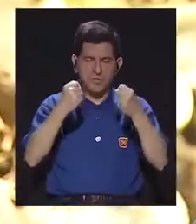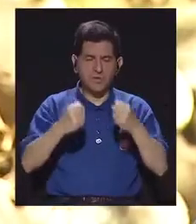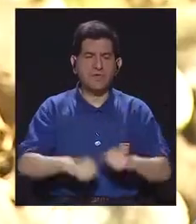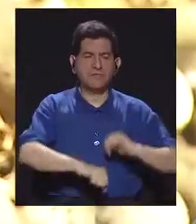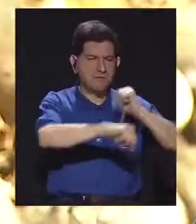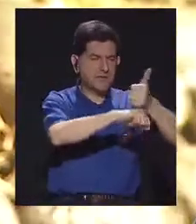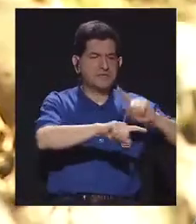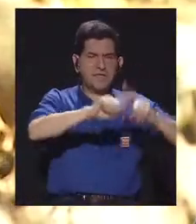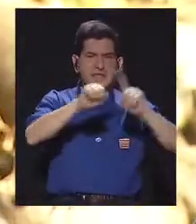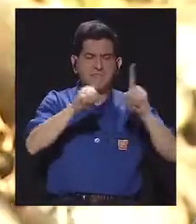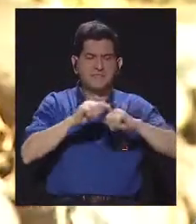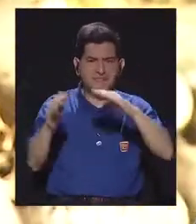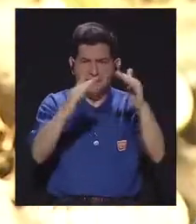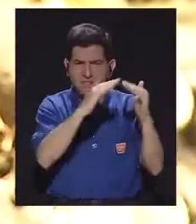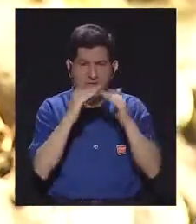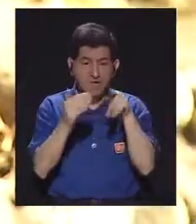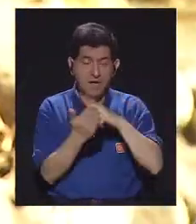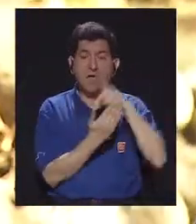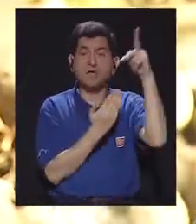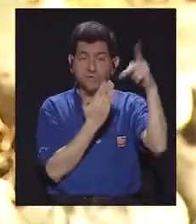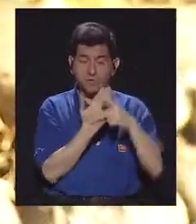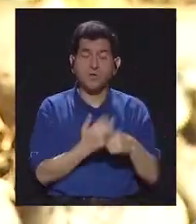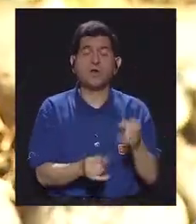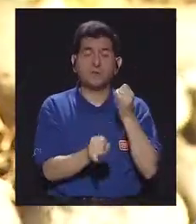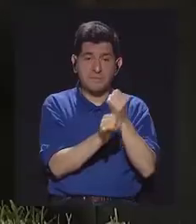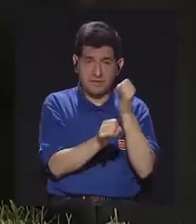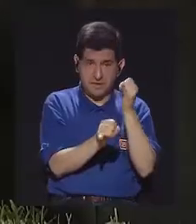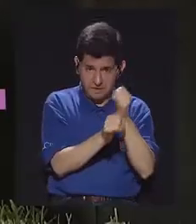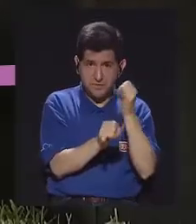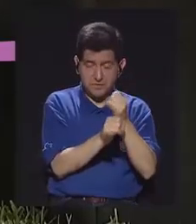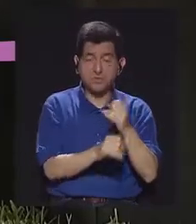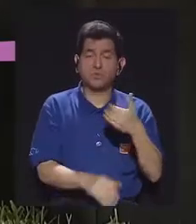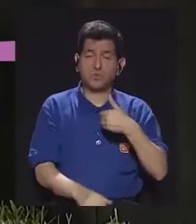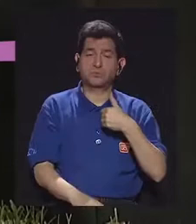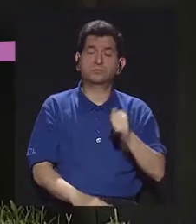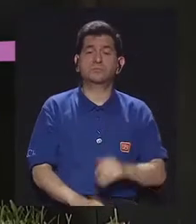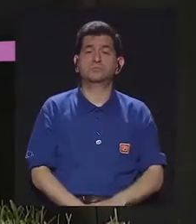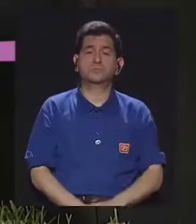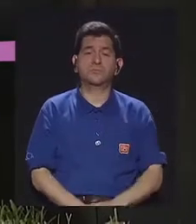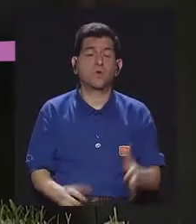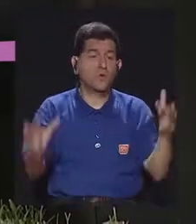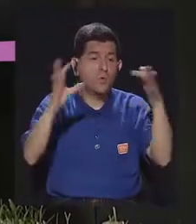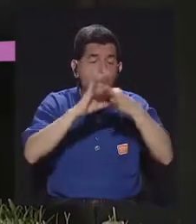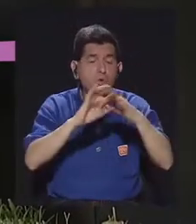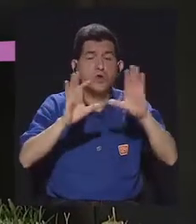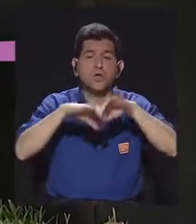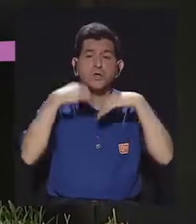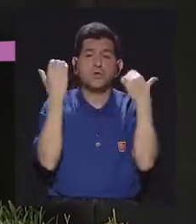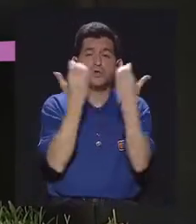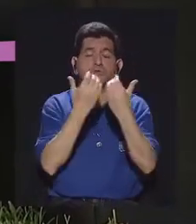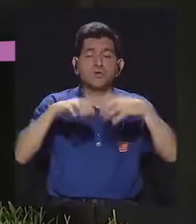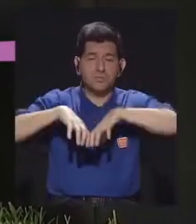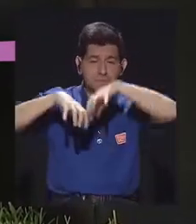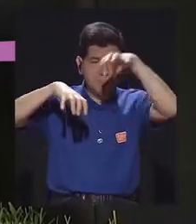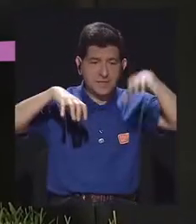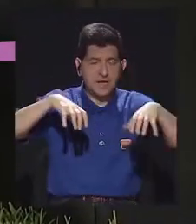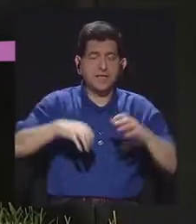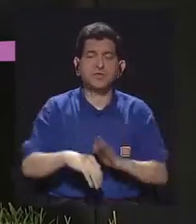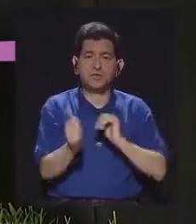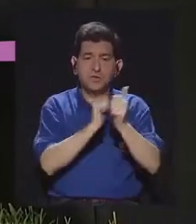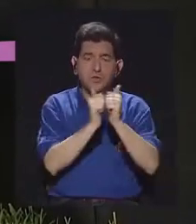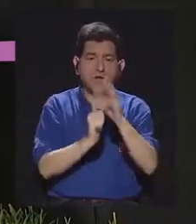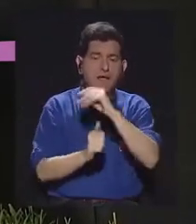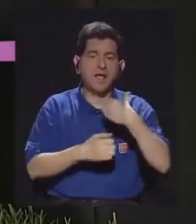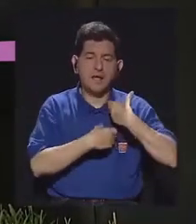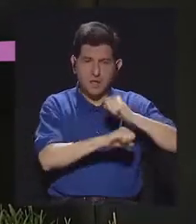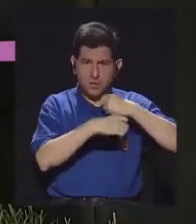instalando en diferentes comunidades. Eso es un programa del ICODER. En, en unión con los comités cantonales de deporte, en unión con